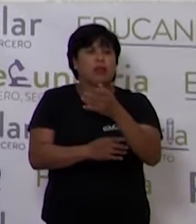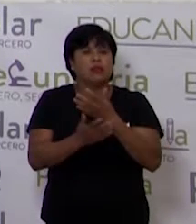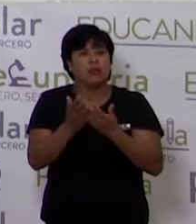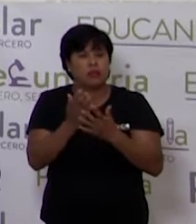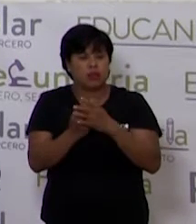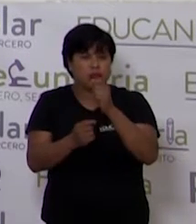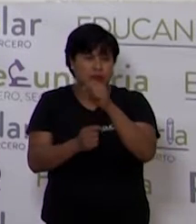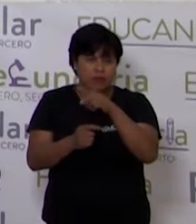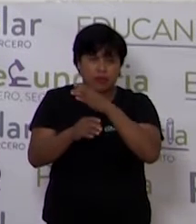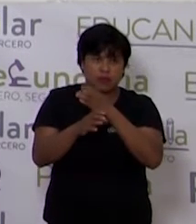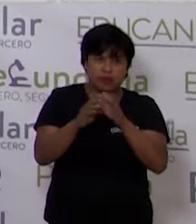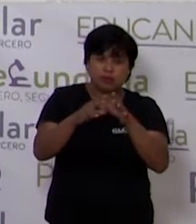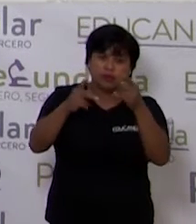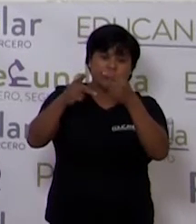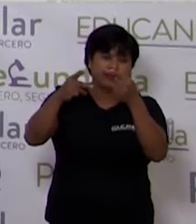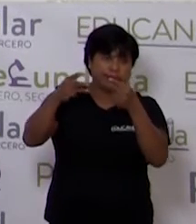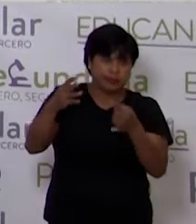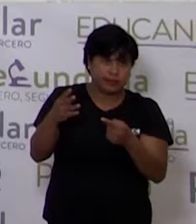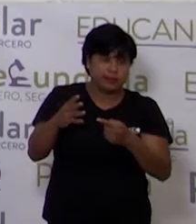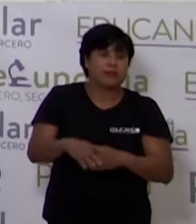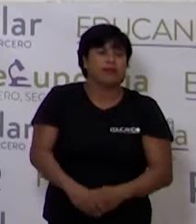siguientes elementos.